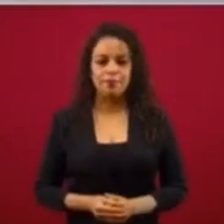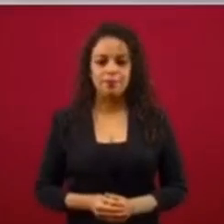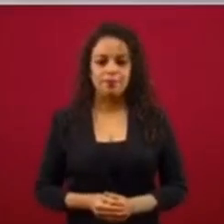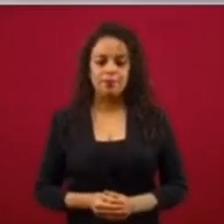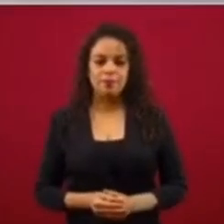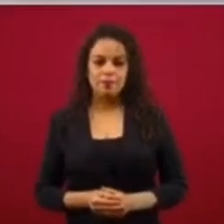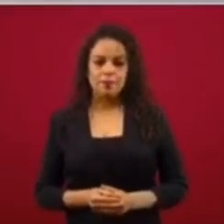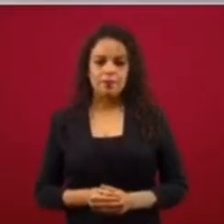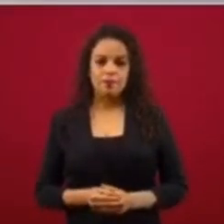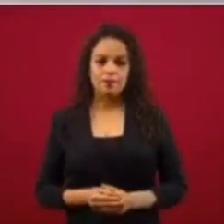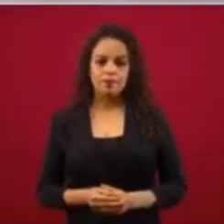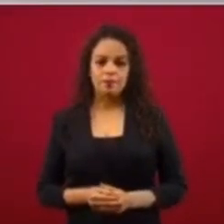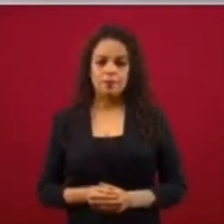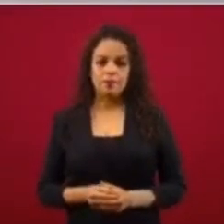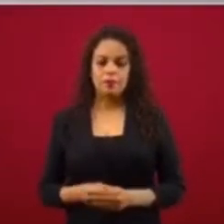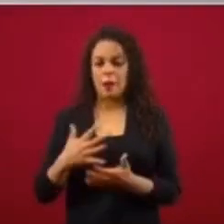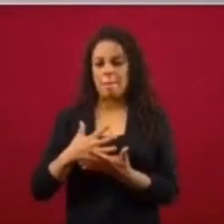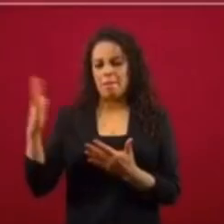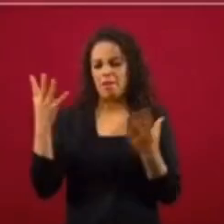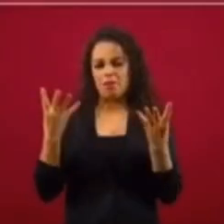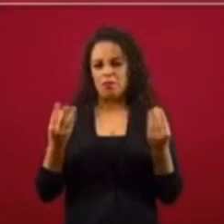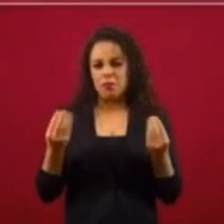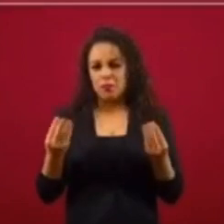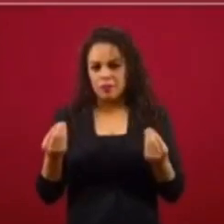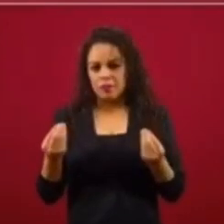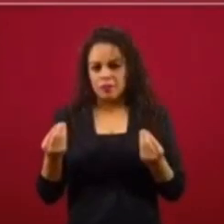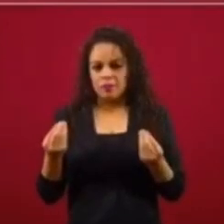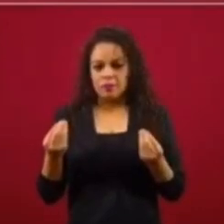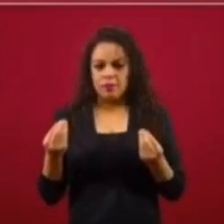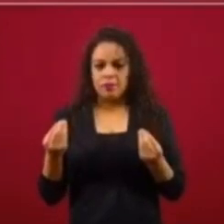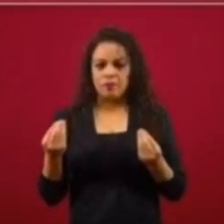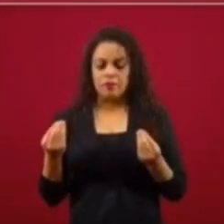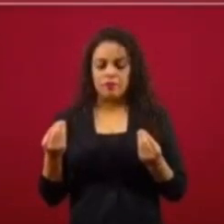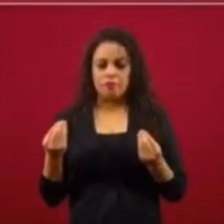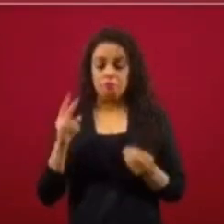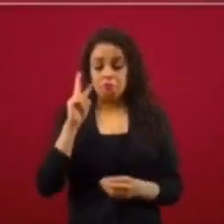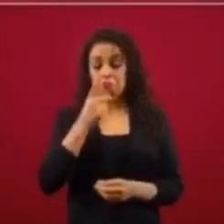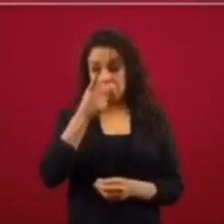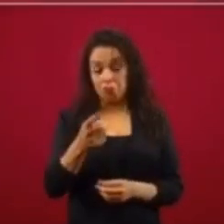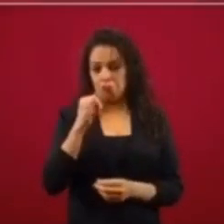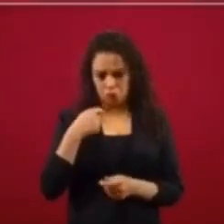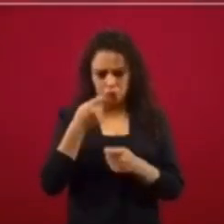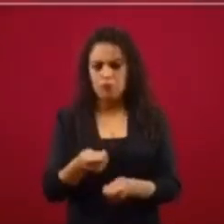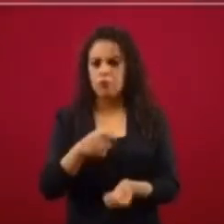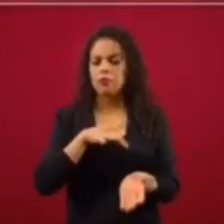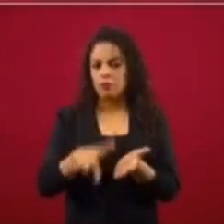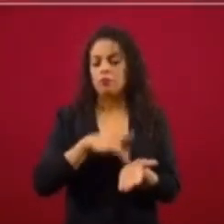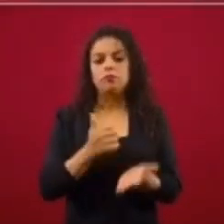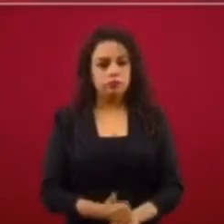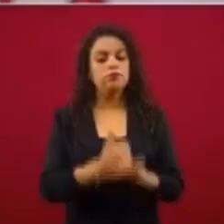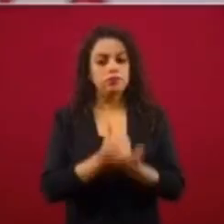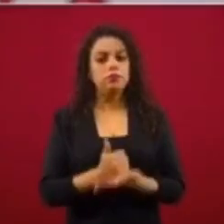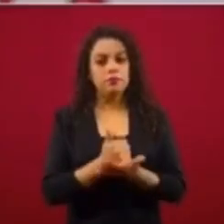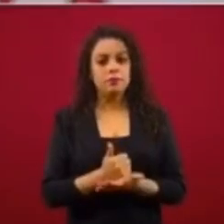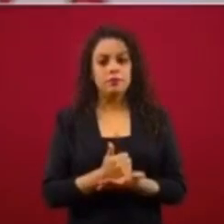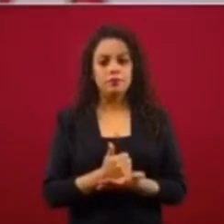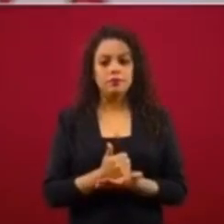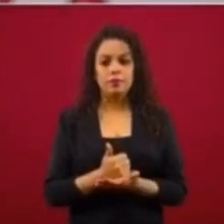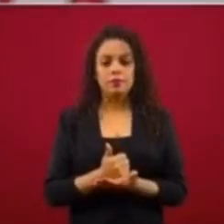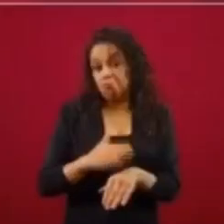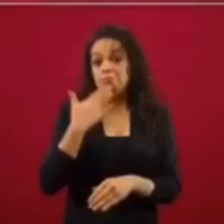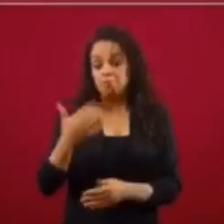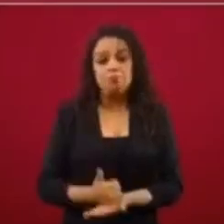Hay muchos, la mayoría, que han expresado su apoyo. Incluso que no están de acuerdo con